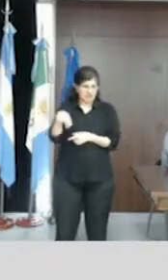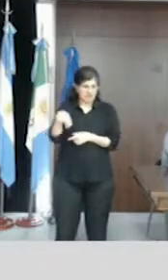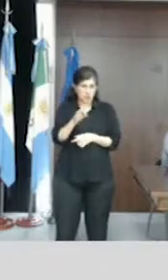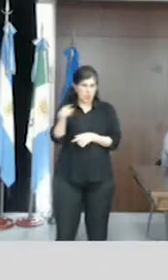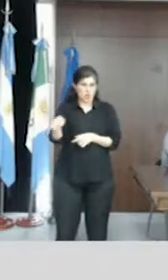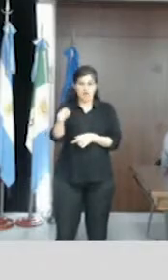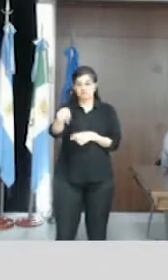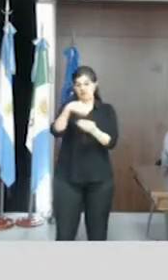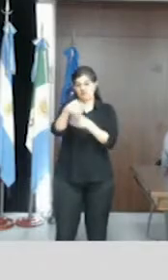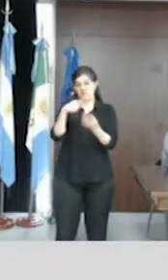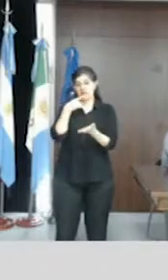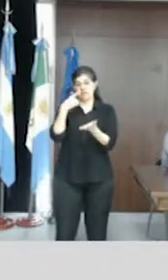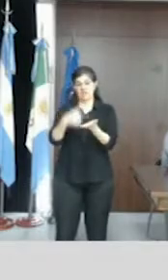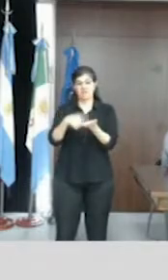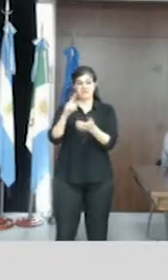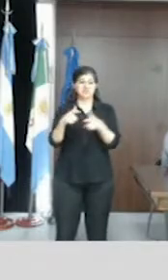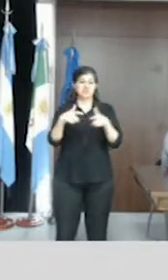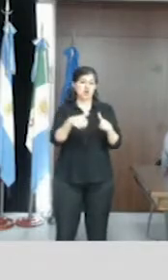nada. La que sigue, por favor.